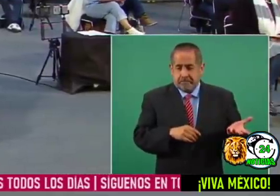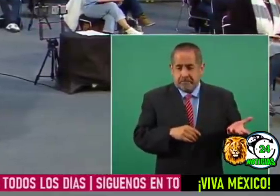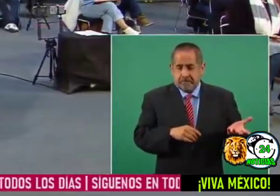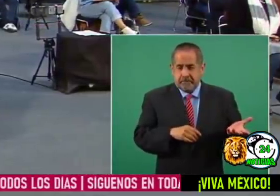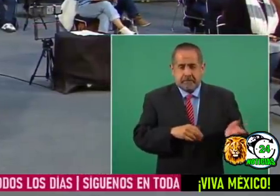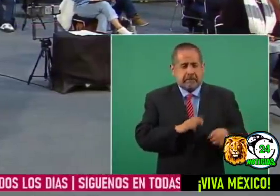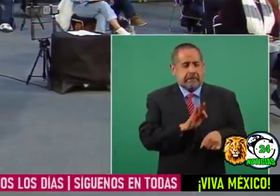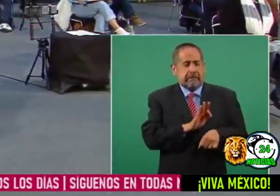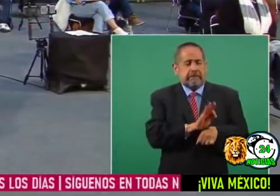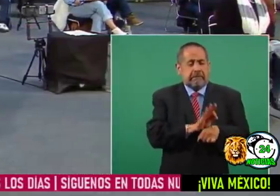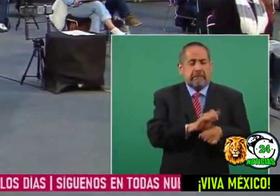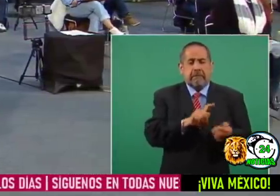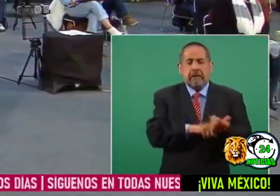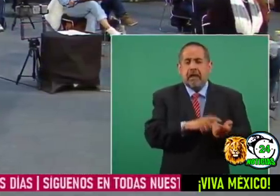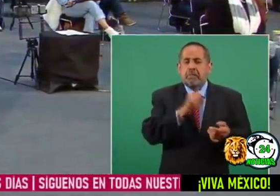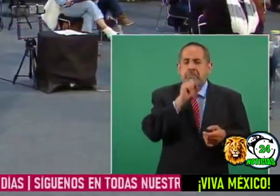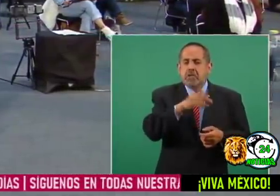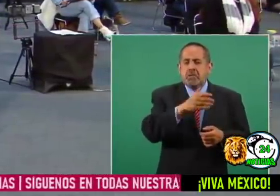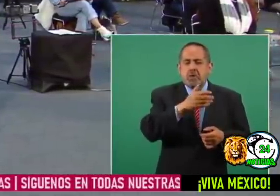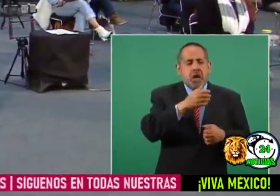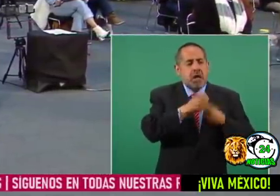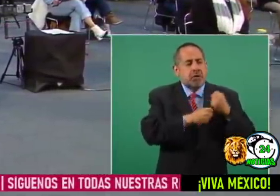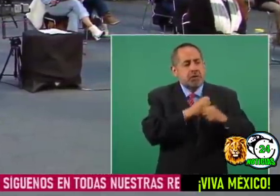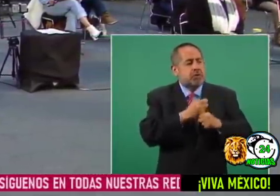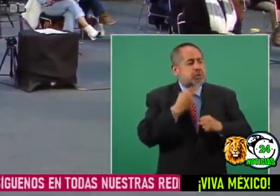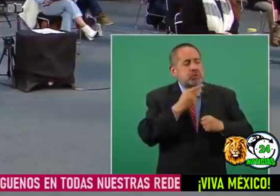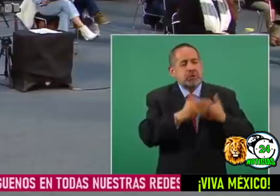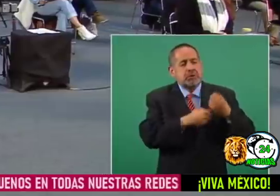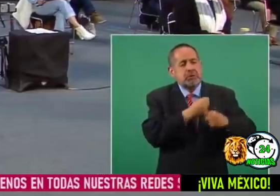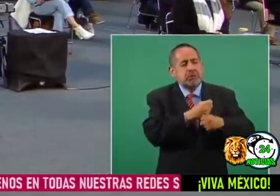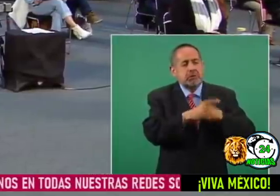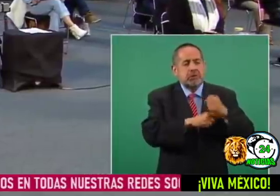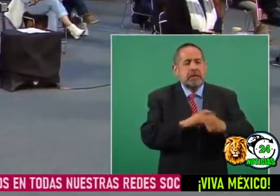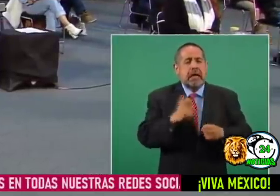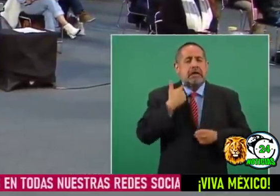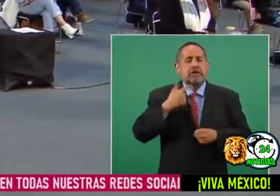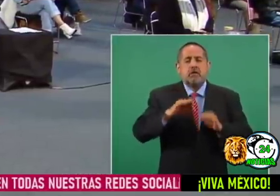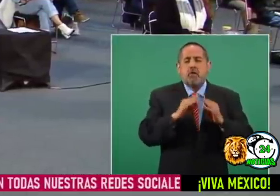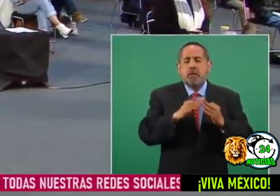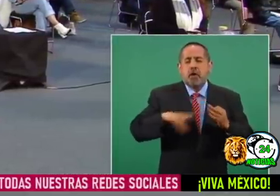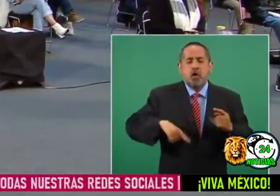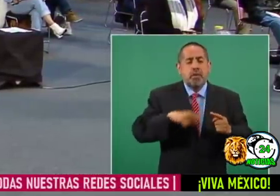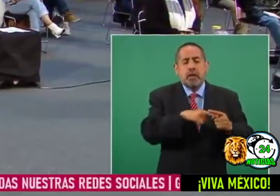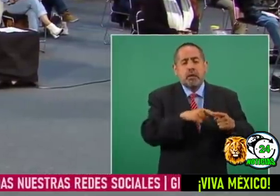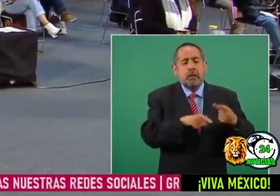el conservadurismo y de los partidos del antiguo régimen,